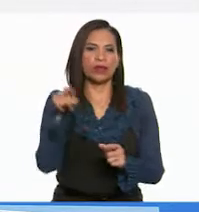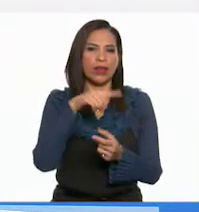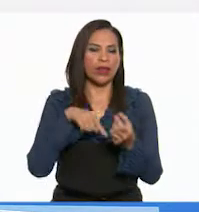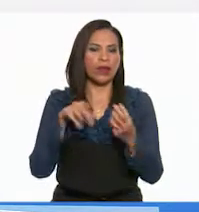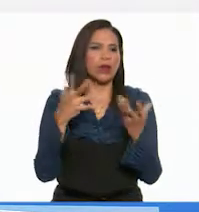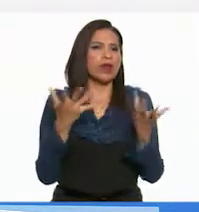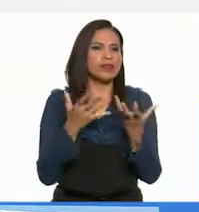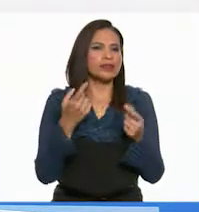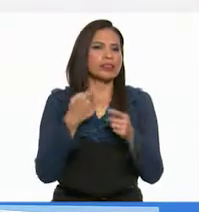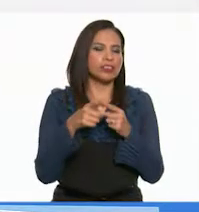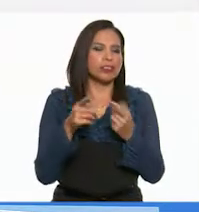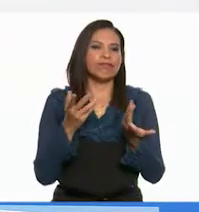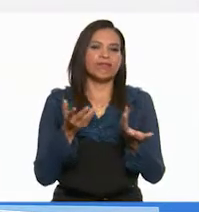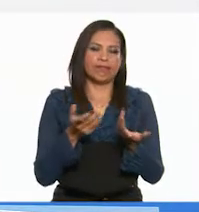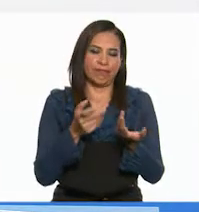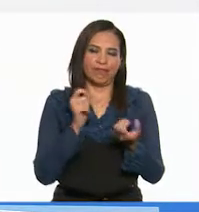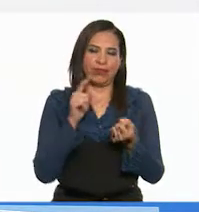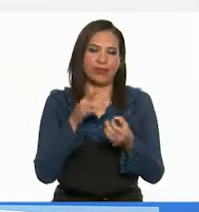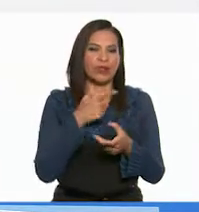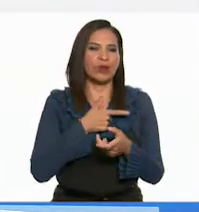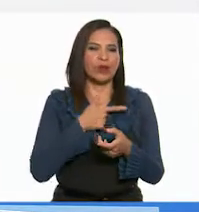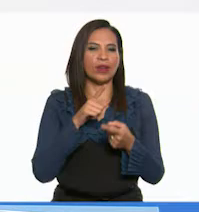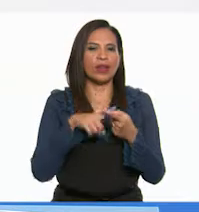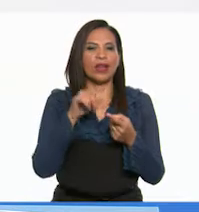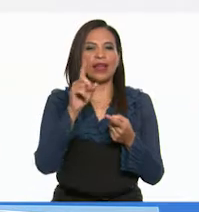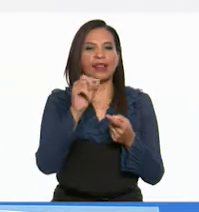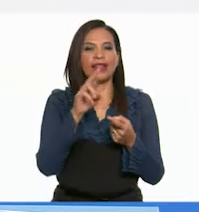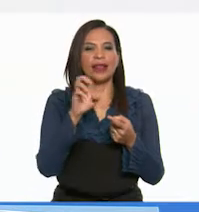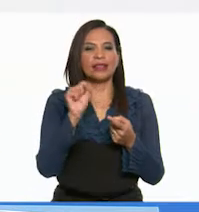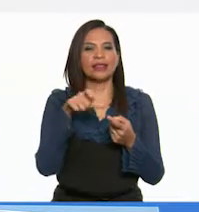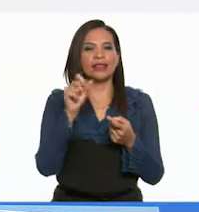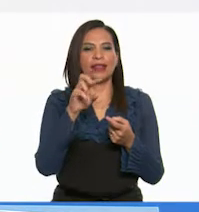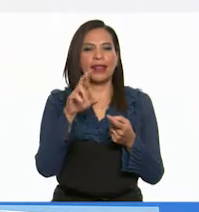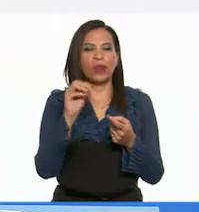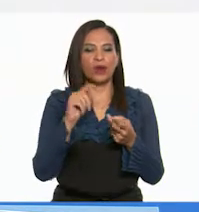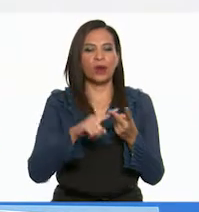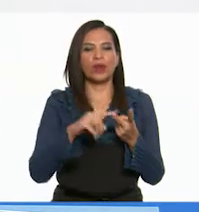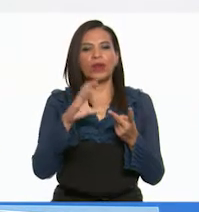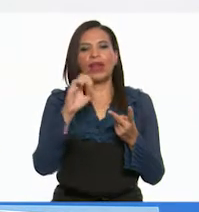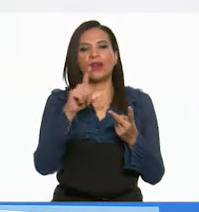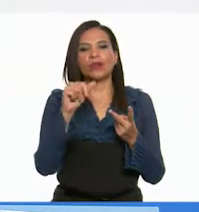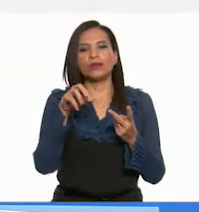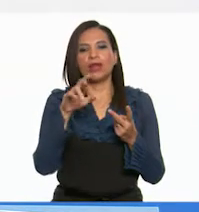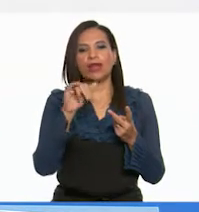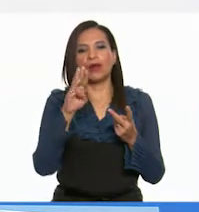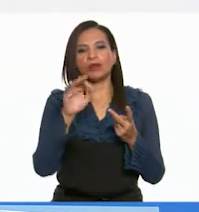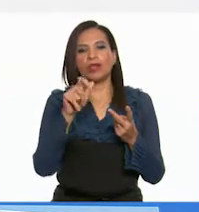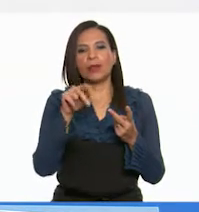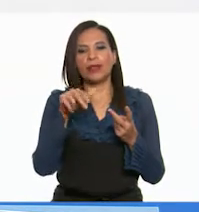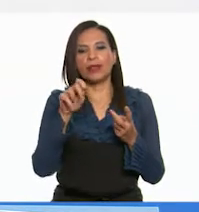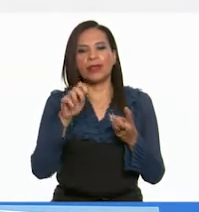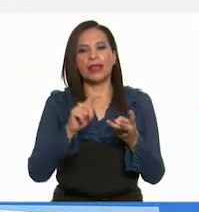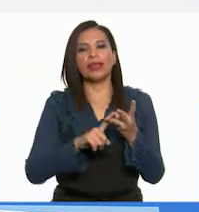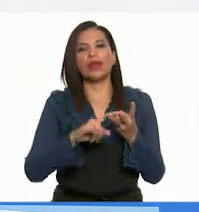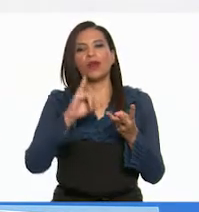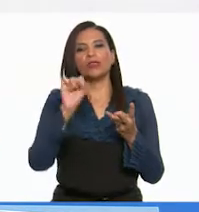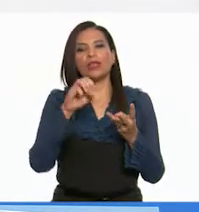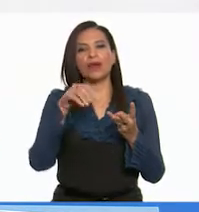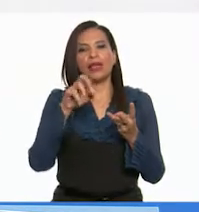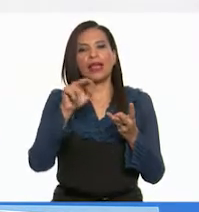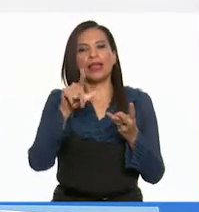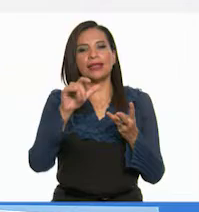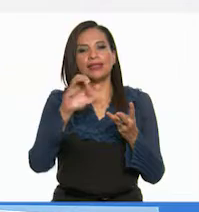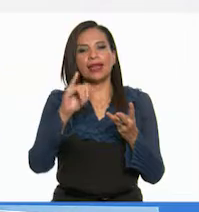formaban parte de él Andrés Quintana Roo, Carlos María Bustamante, José María